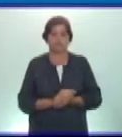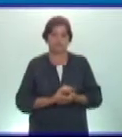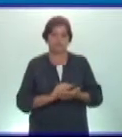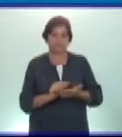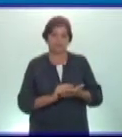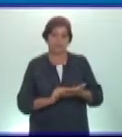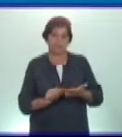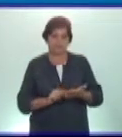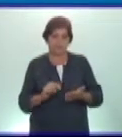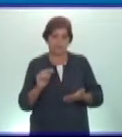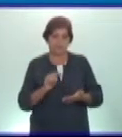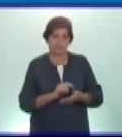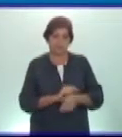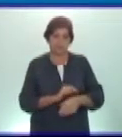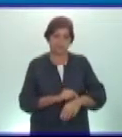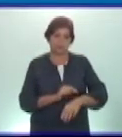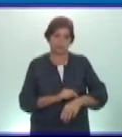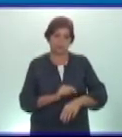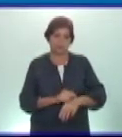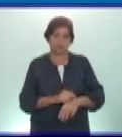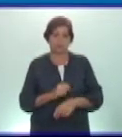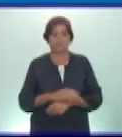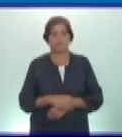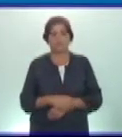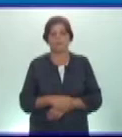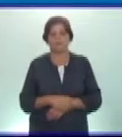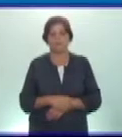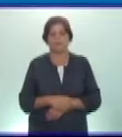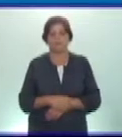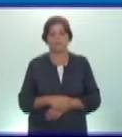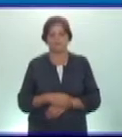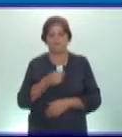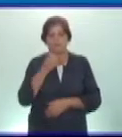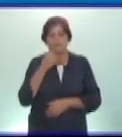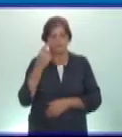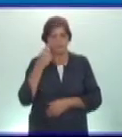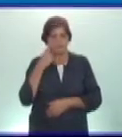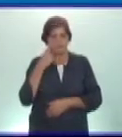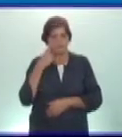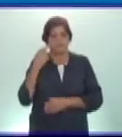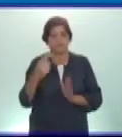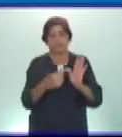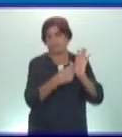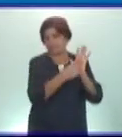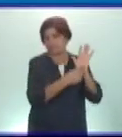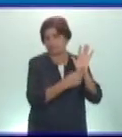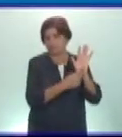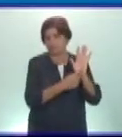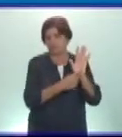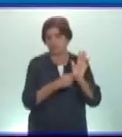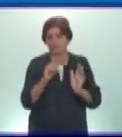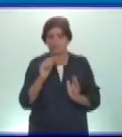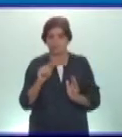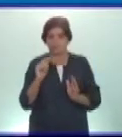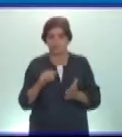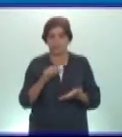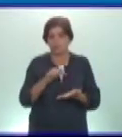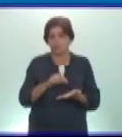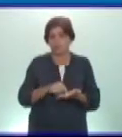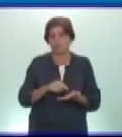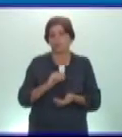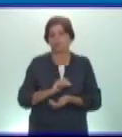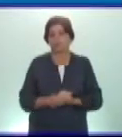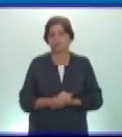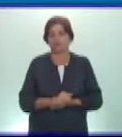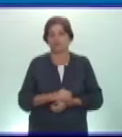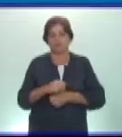tiempo para que ustedes puedan disfrutar de esta imagen donde aparecen algunos de los signos de puntuación